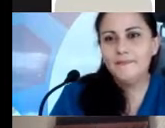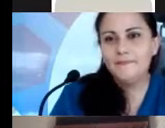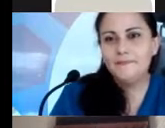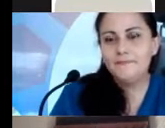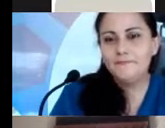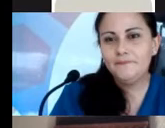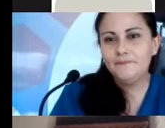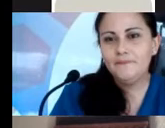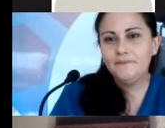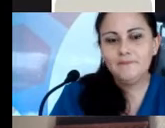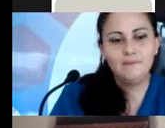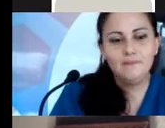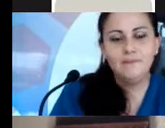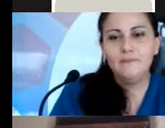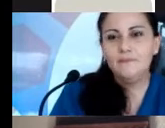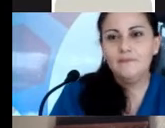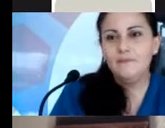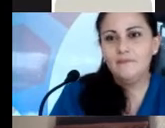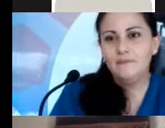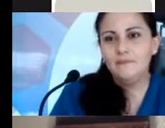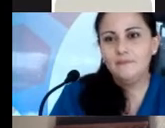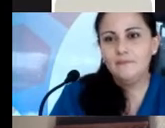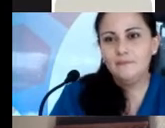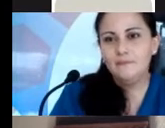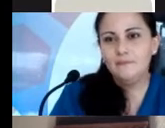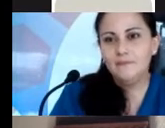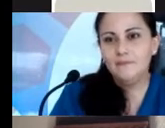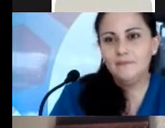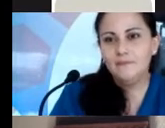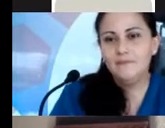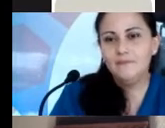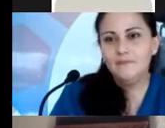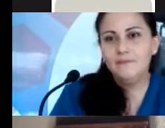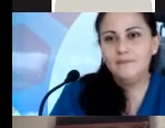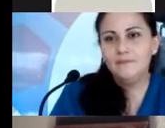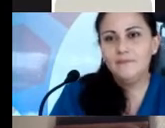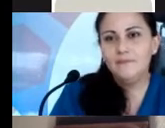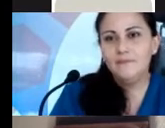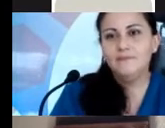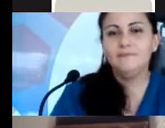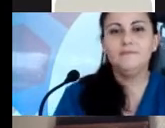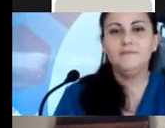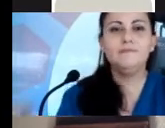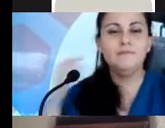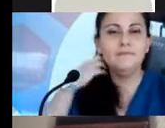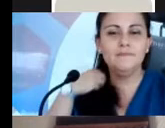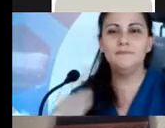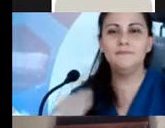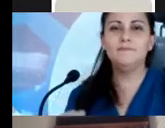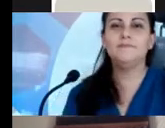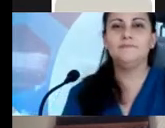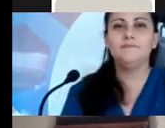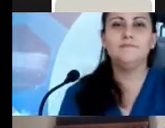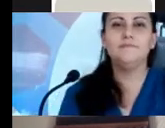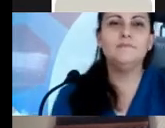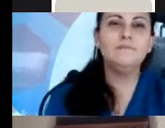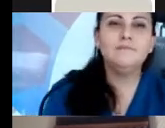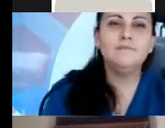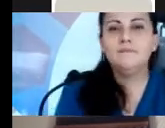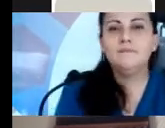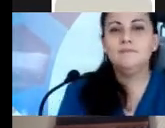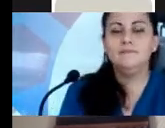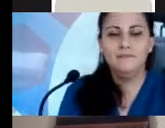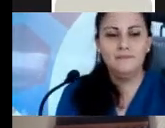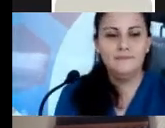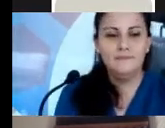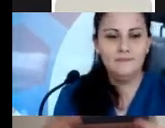decir, es siempre una referencia importante por el tema de las cargas de pesos y demás, la carga, la deformidad, lo que